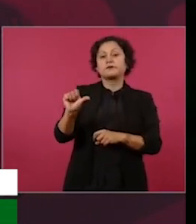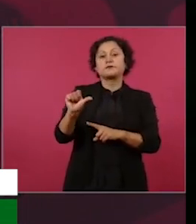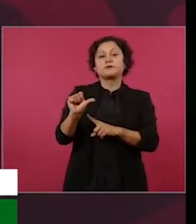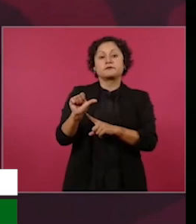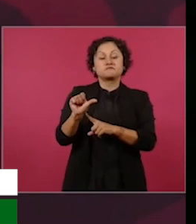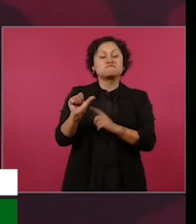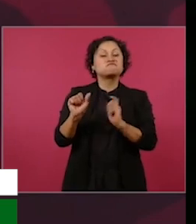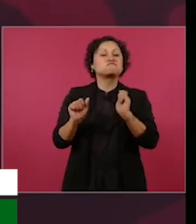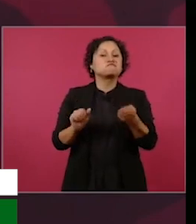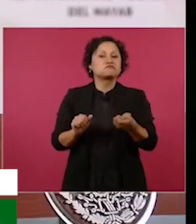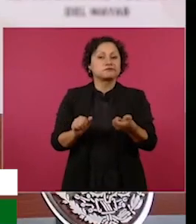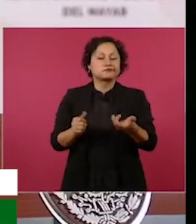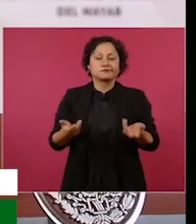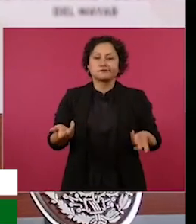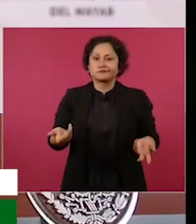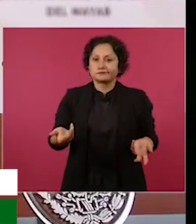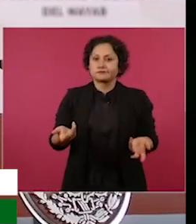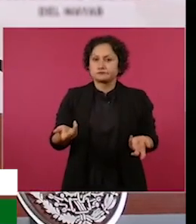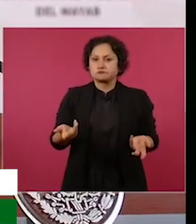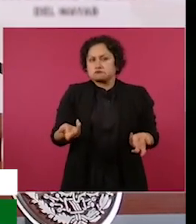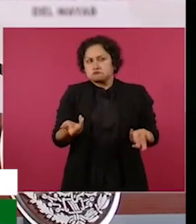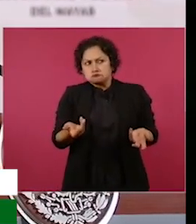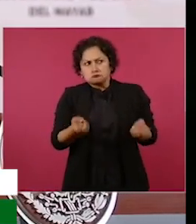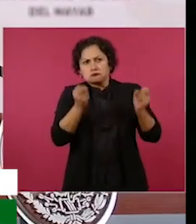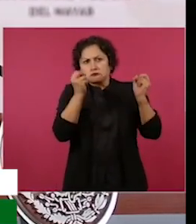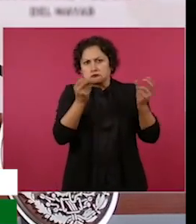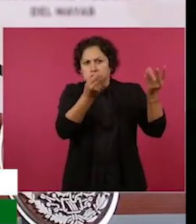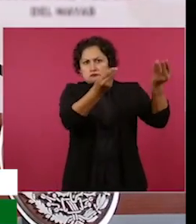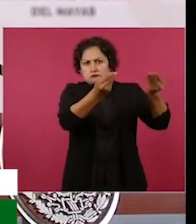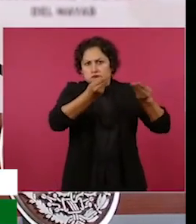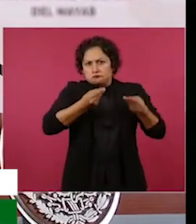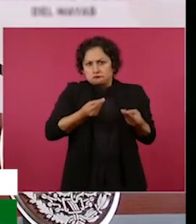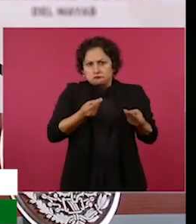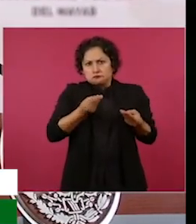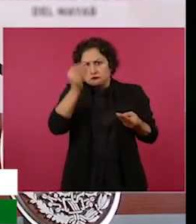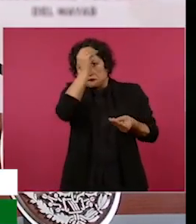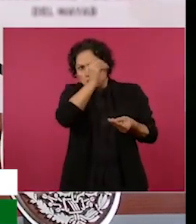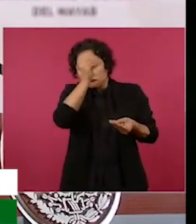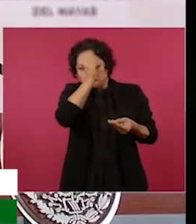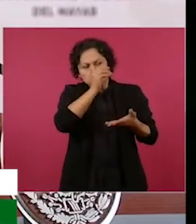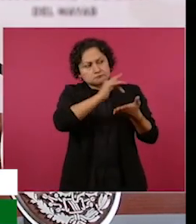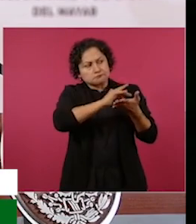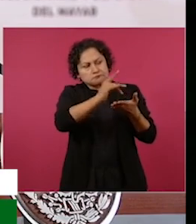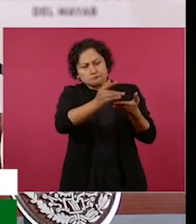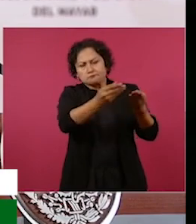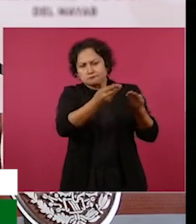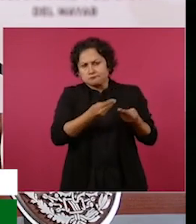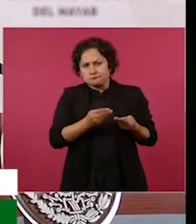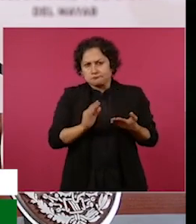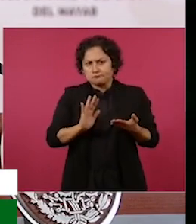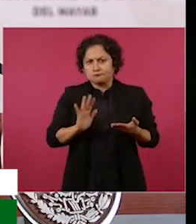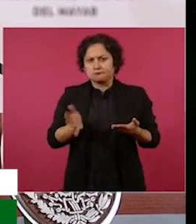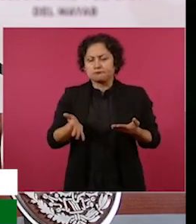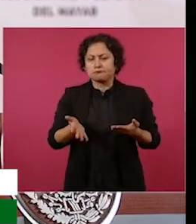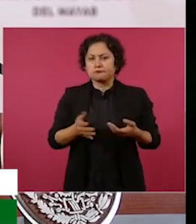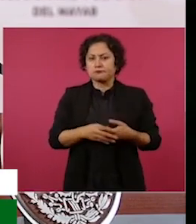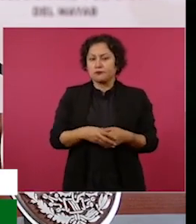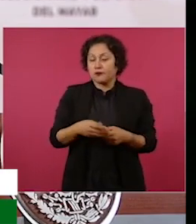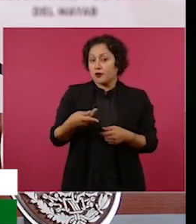Agencia Antidrogas de Estados Unidos señalara que con la reforma al Poder Judicial se abriría la puerta a que se eligieran jueces del